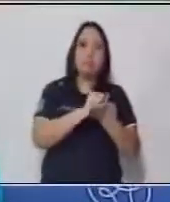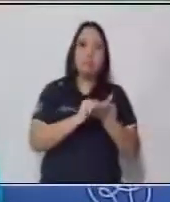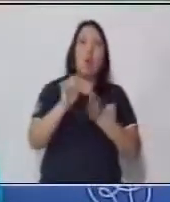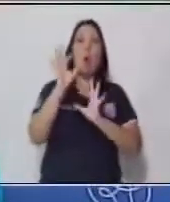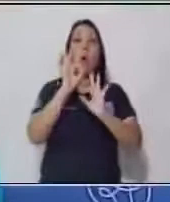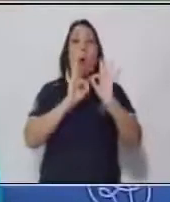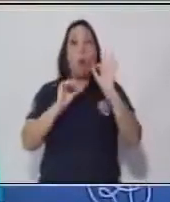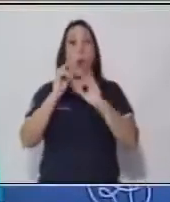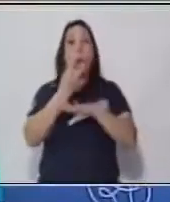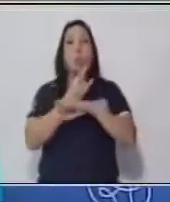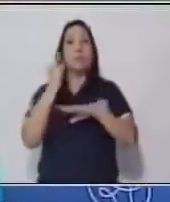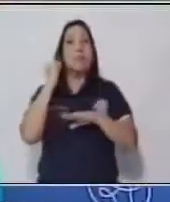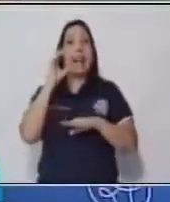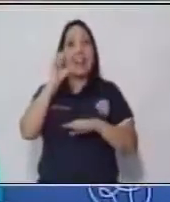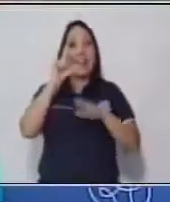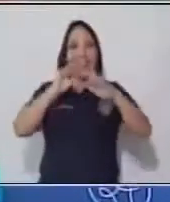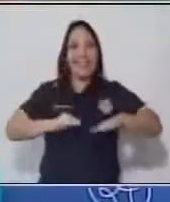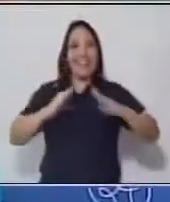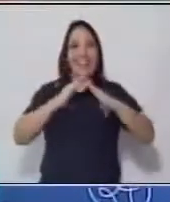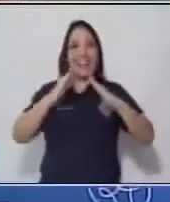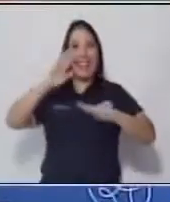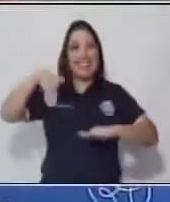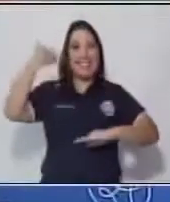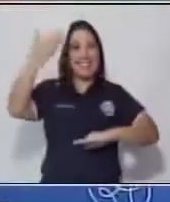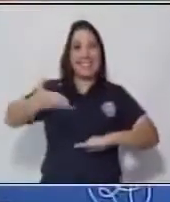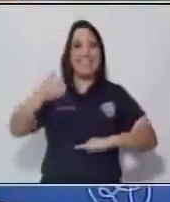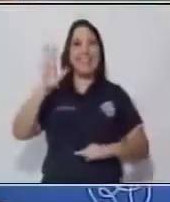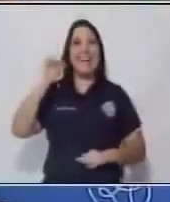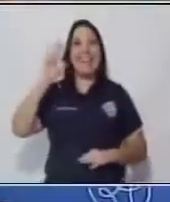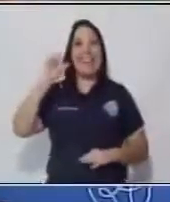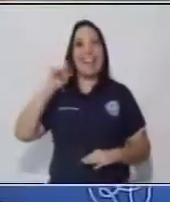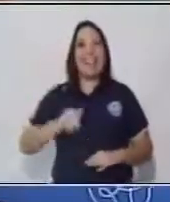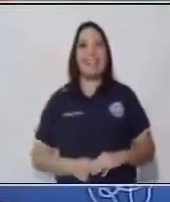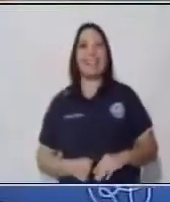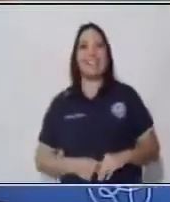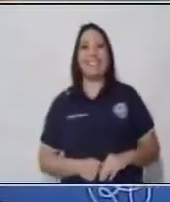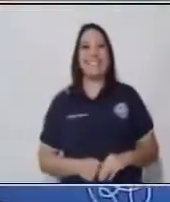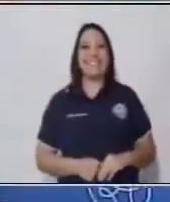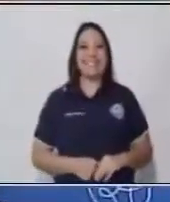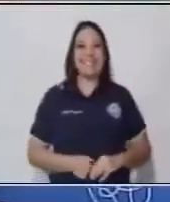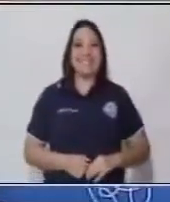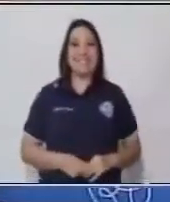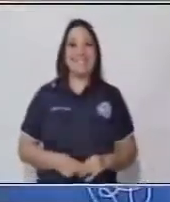gel. Quédate en casa. Hasta la próxima, continúa con el siguiente segmento.